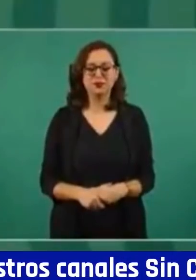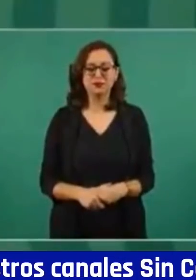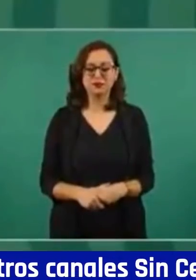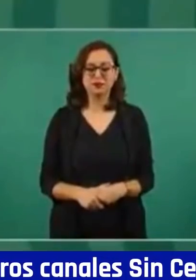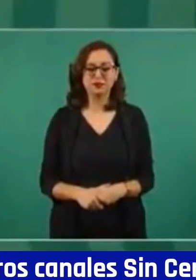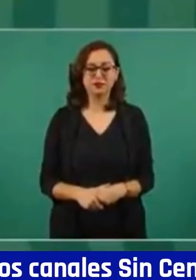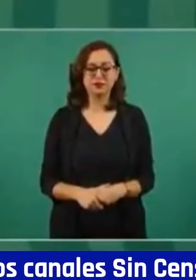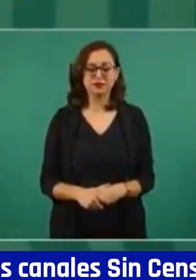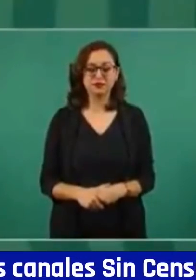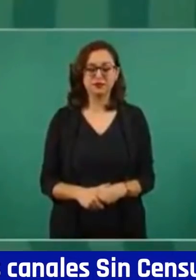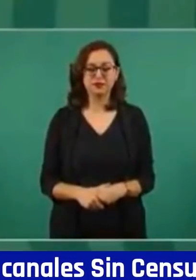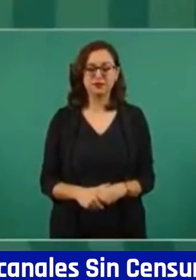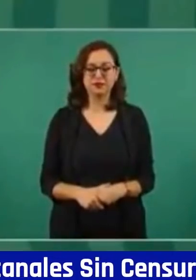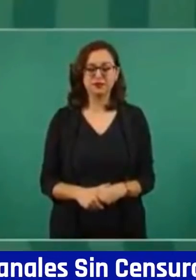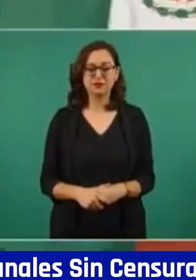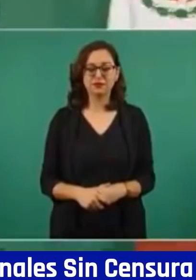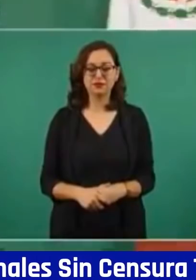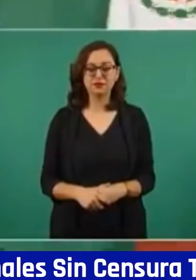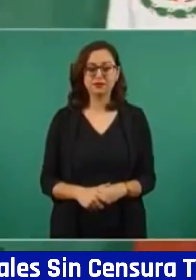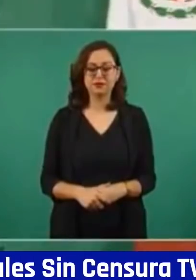estar